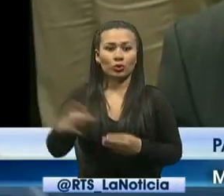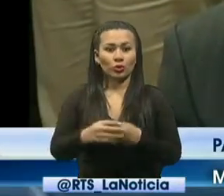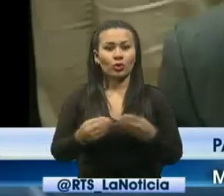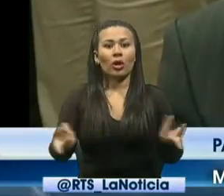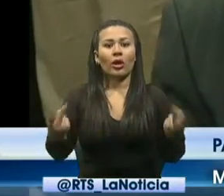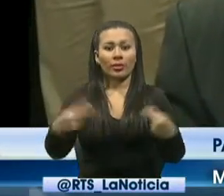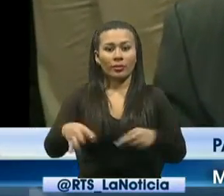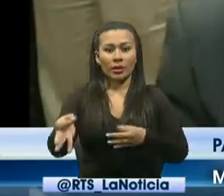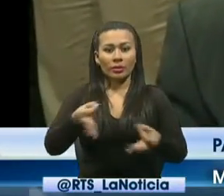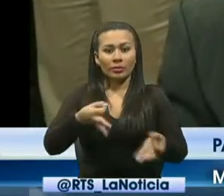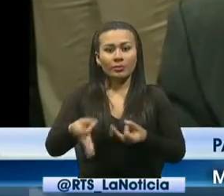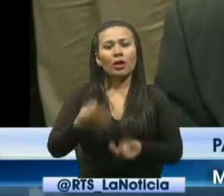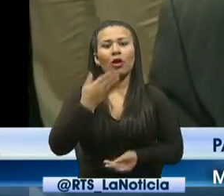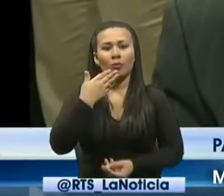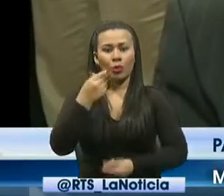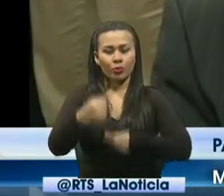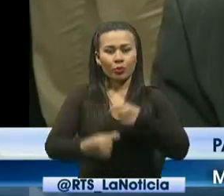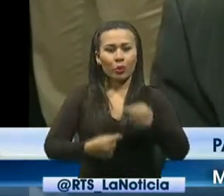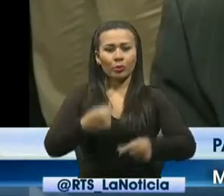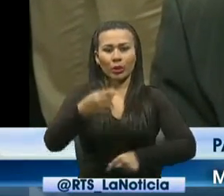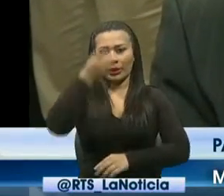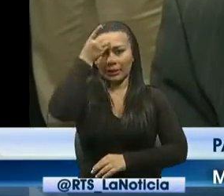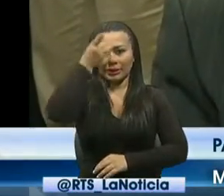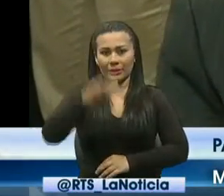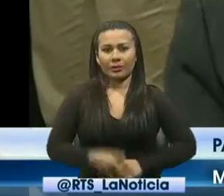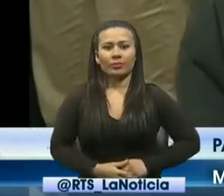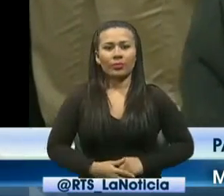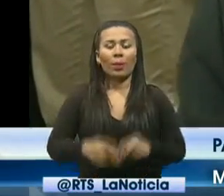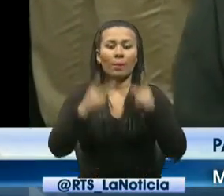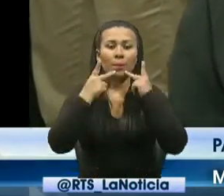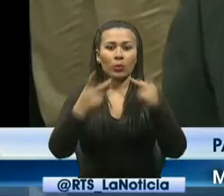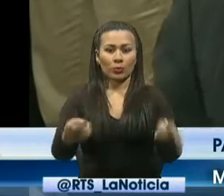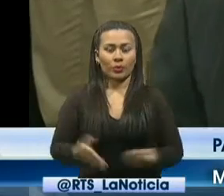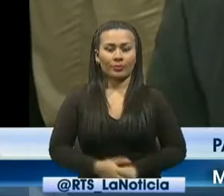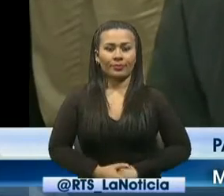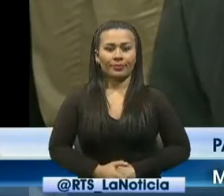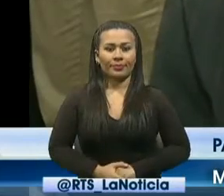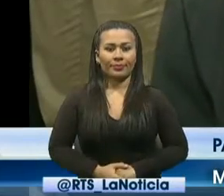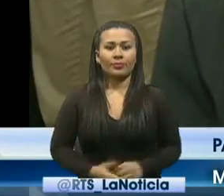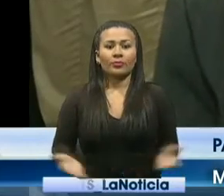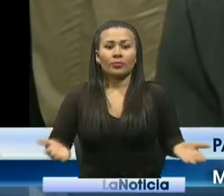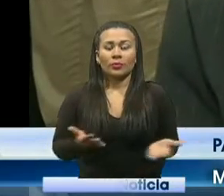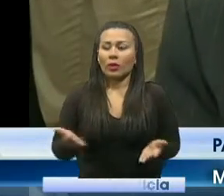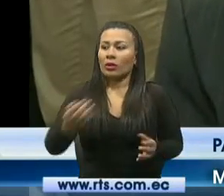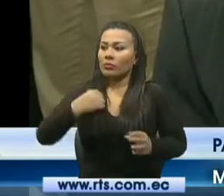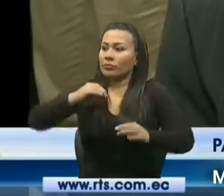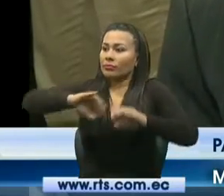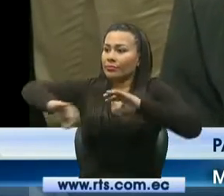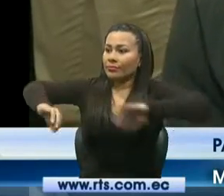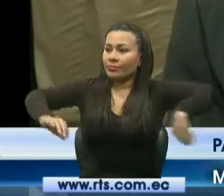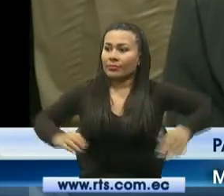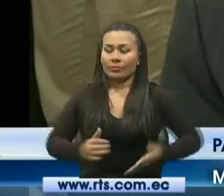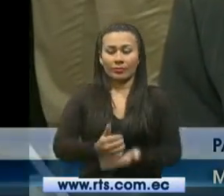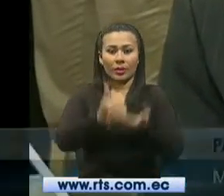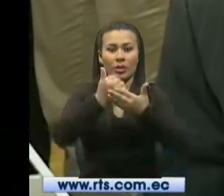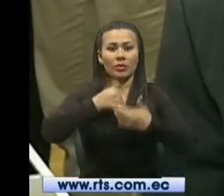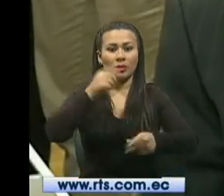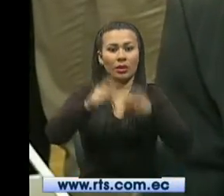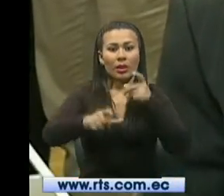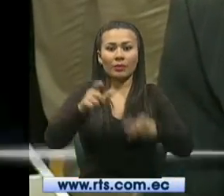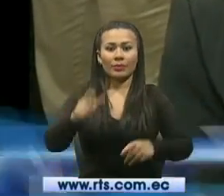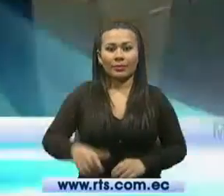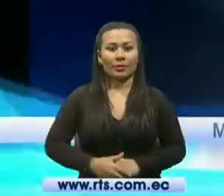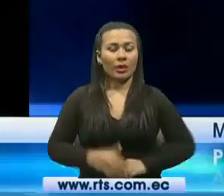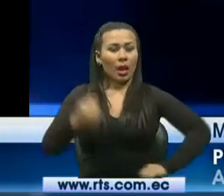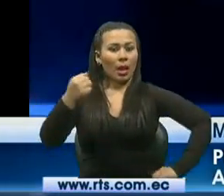fuerte de este tipo toman decisiones de política pública que permiten canalizar la solidaridad de toda la sociedad en favor de los